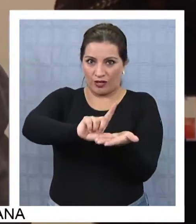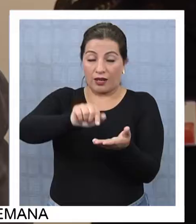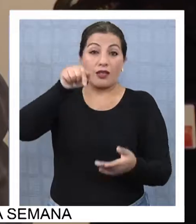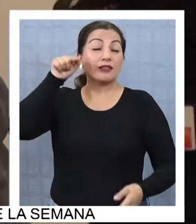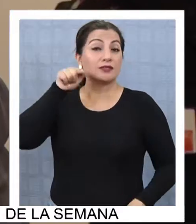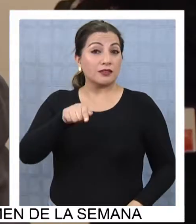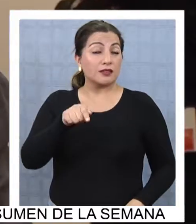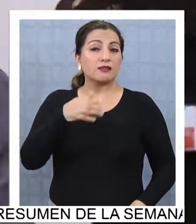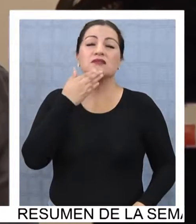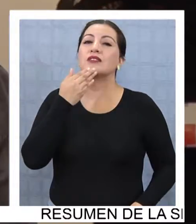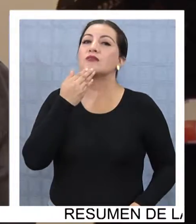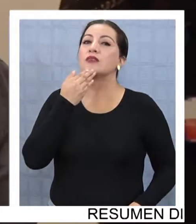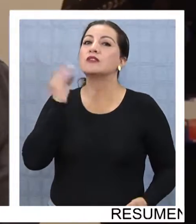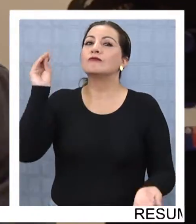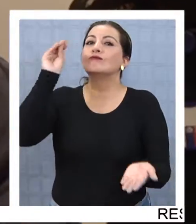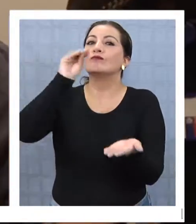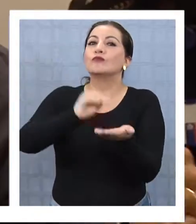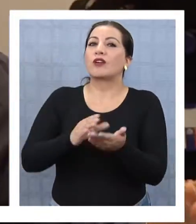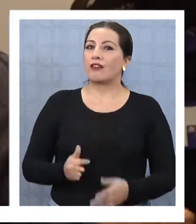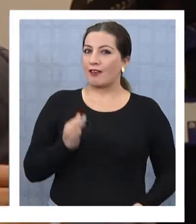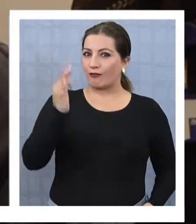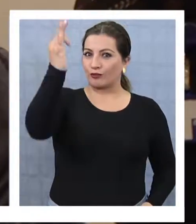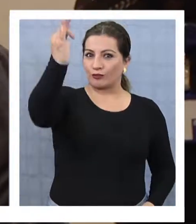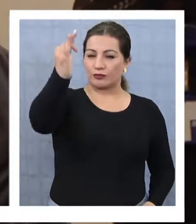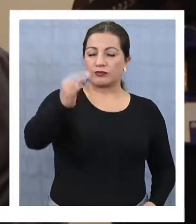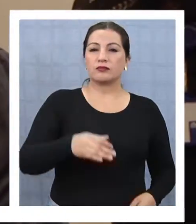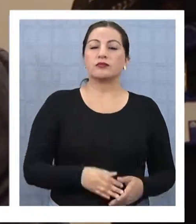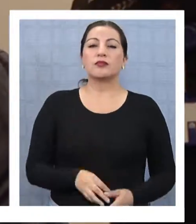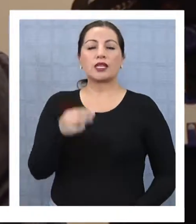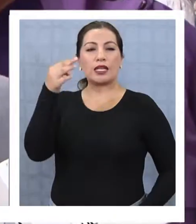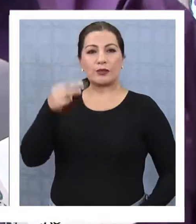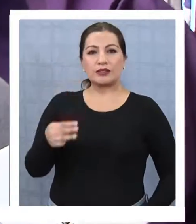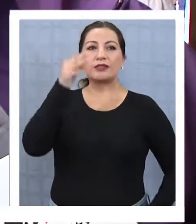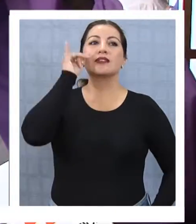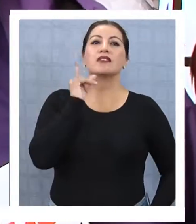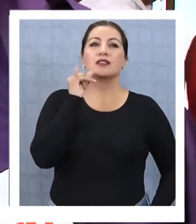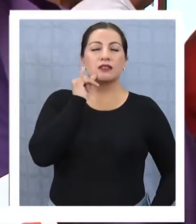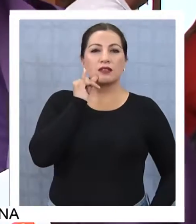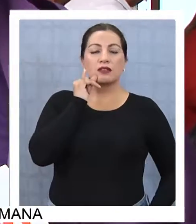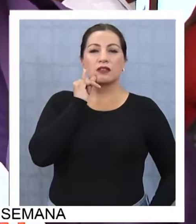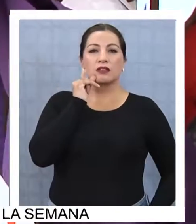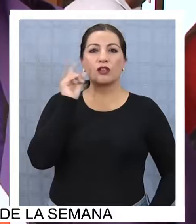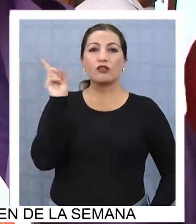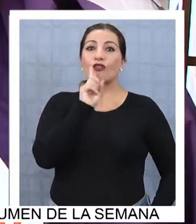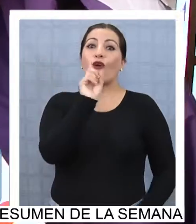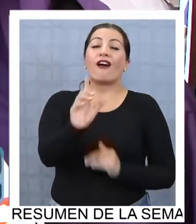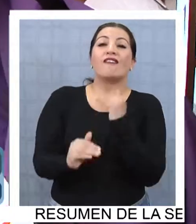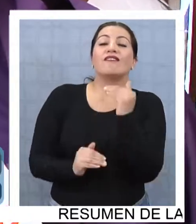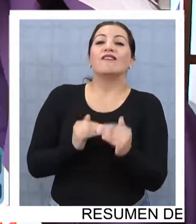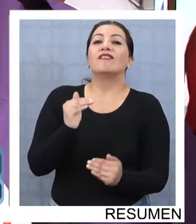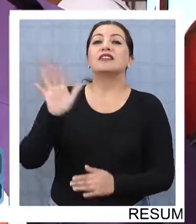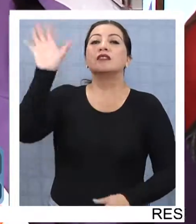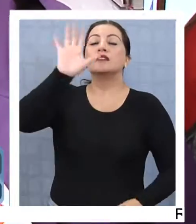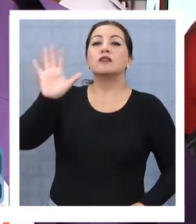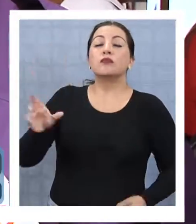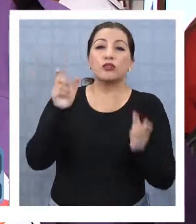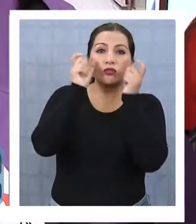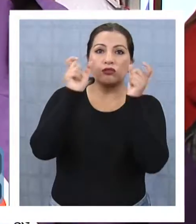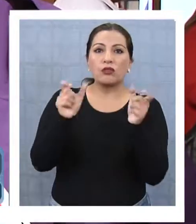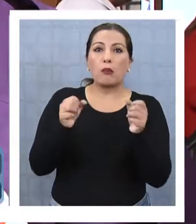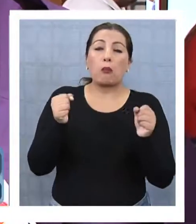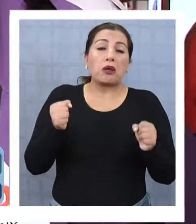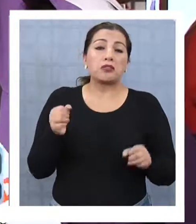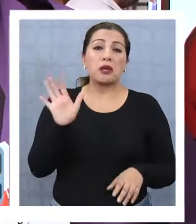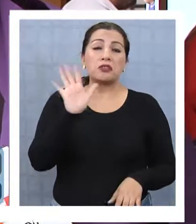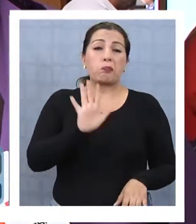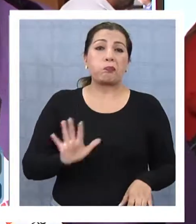sí, no descartan sumarlo en el futuro. Si la Municipalidad de Iquique no avanza en el plano regulador, pueden pasar